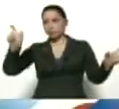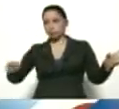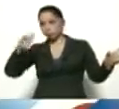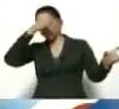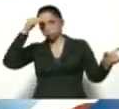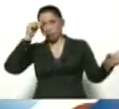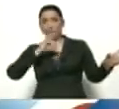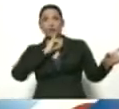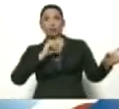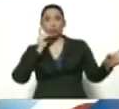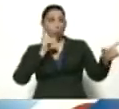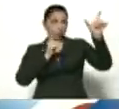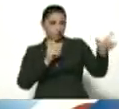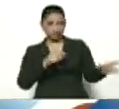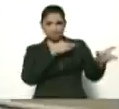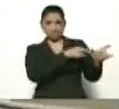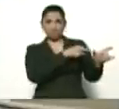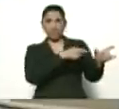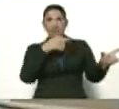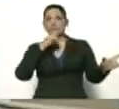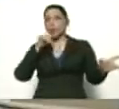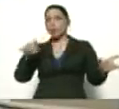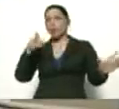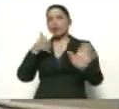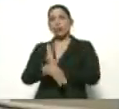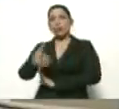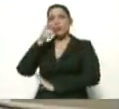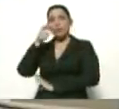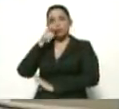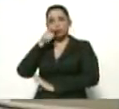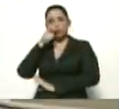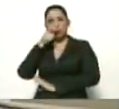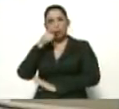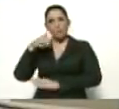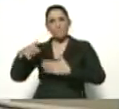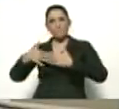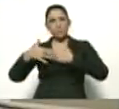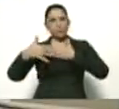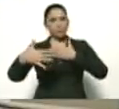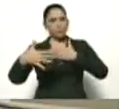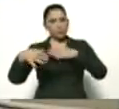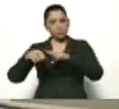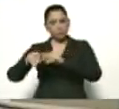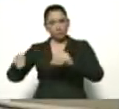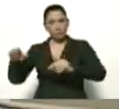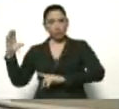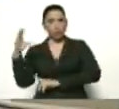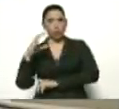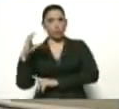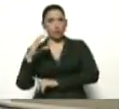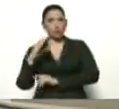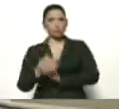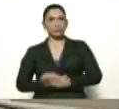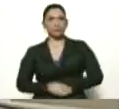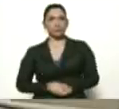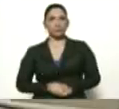duque seguramente informó de estas operaciones que estaban transcurriendo en territorio colombiano